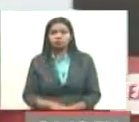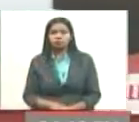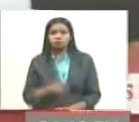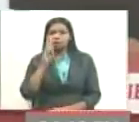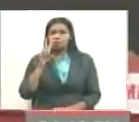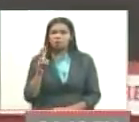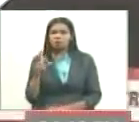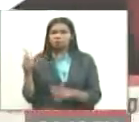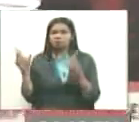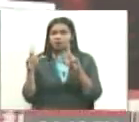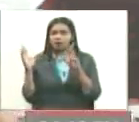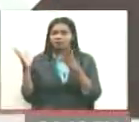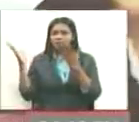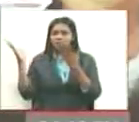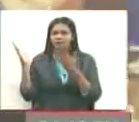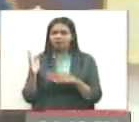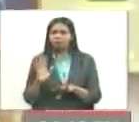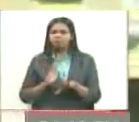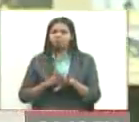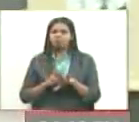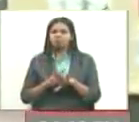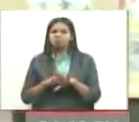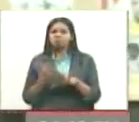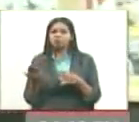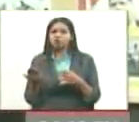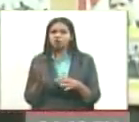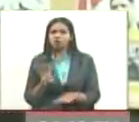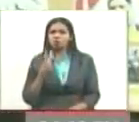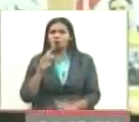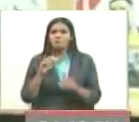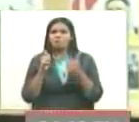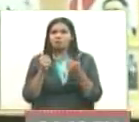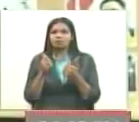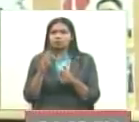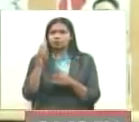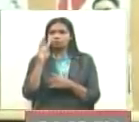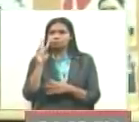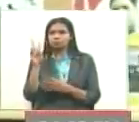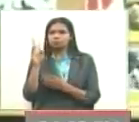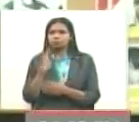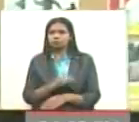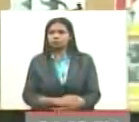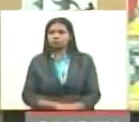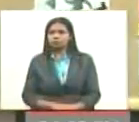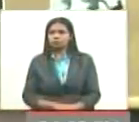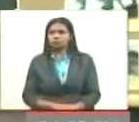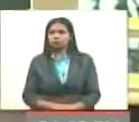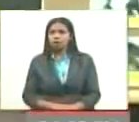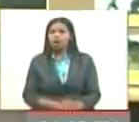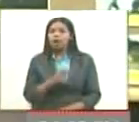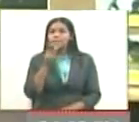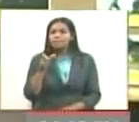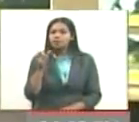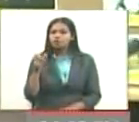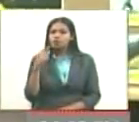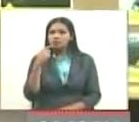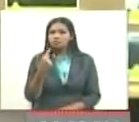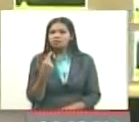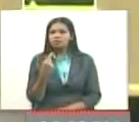esta cartelera. ¿Por qué? Vamos a empezar por aquí. La gente